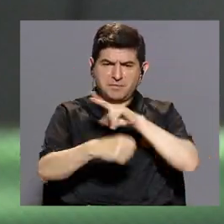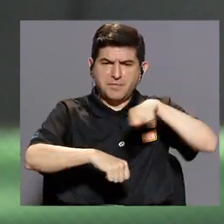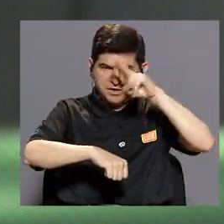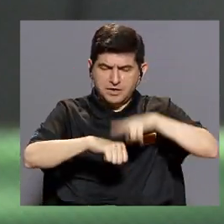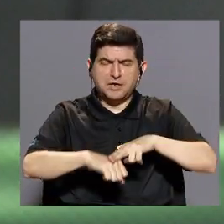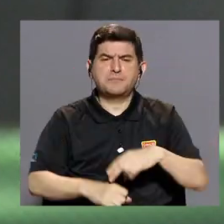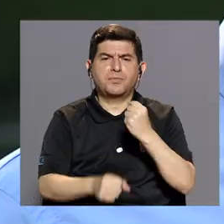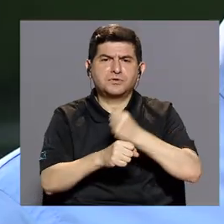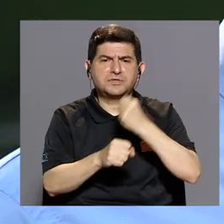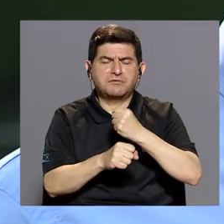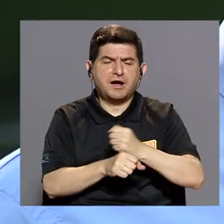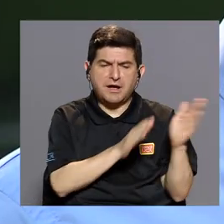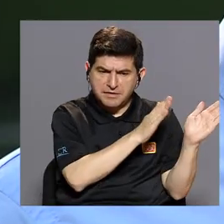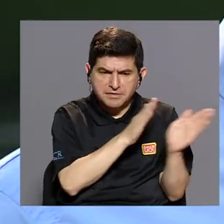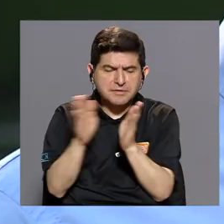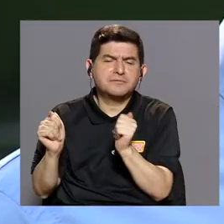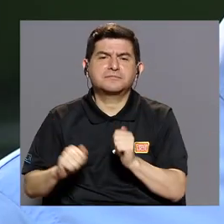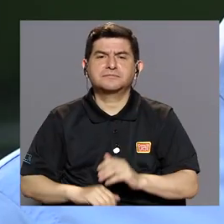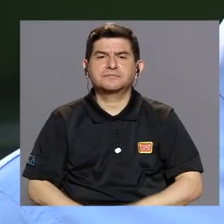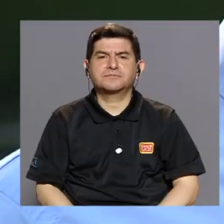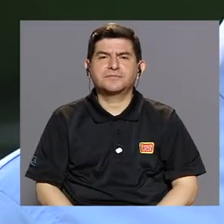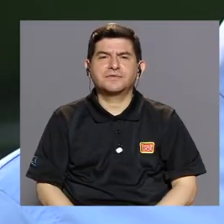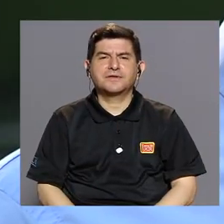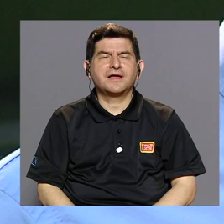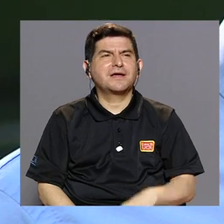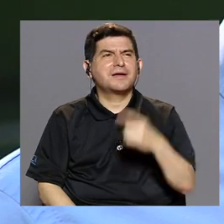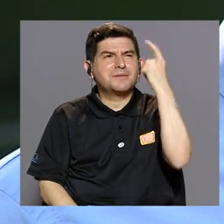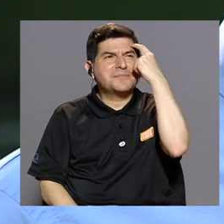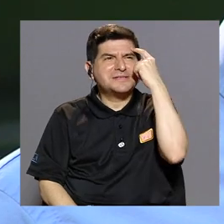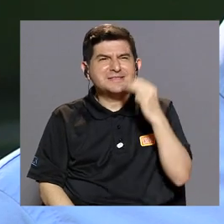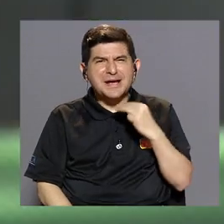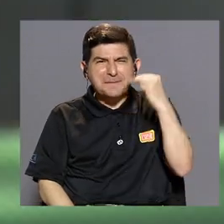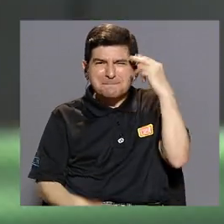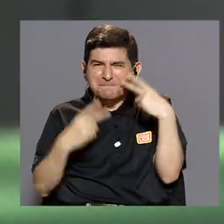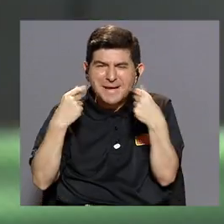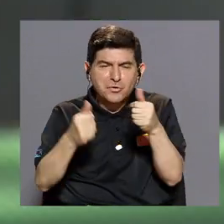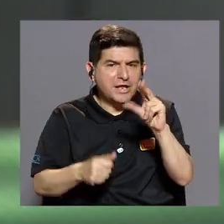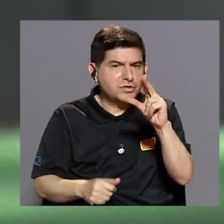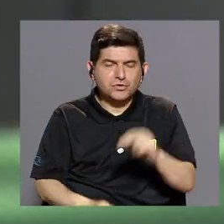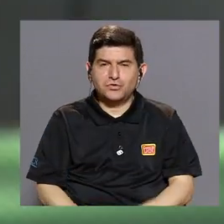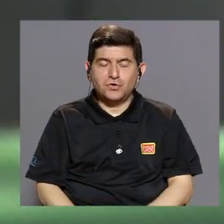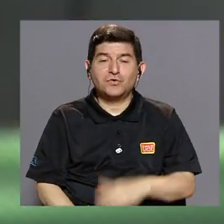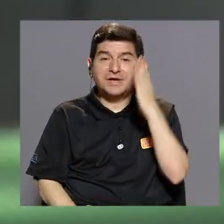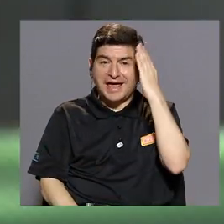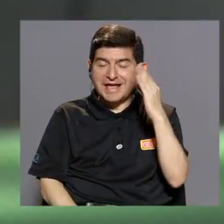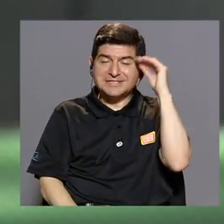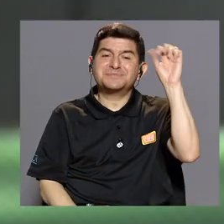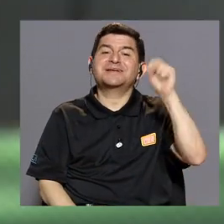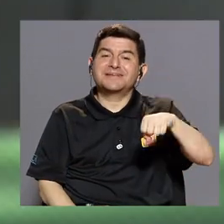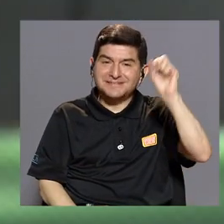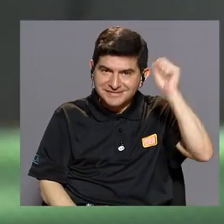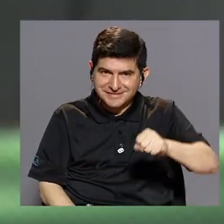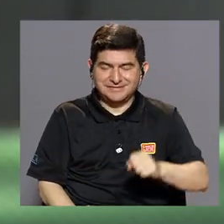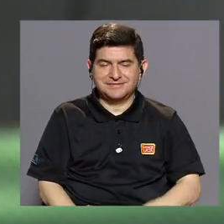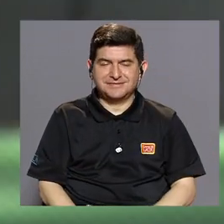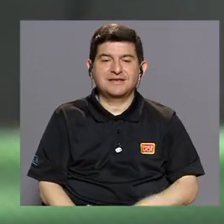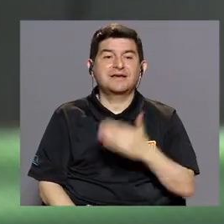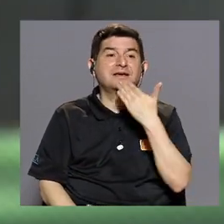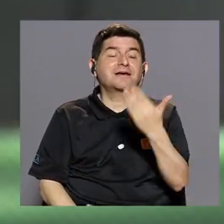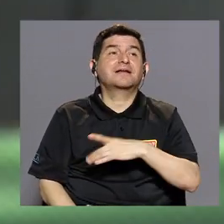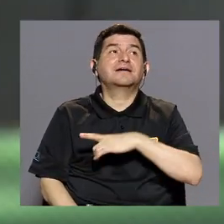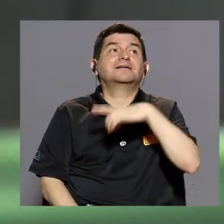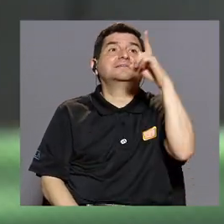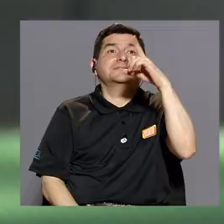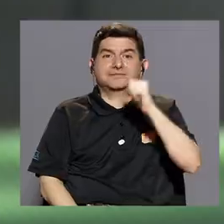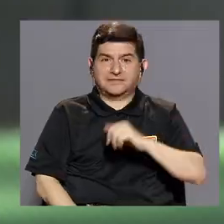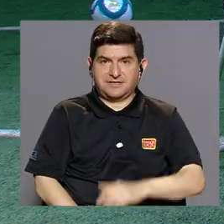trabajar y prepararla. Entonces realmente es como, más que acelerar el proceso de maduración, es acelerar el proceso de vivencias de ellas, ¿verdad? Que gracias